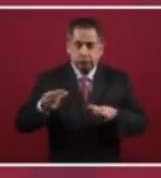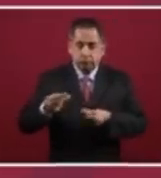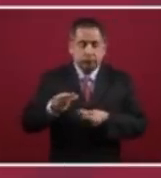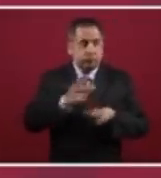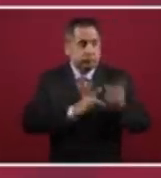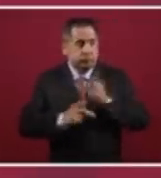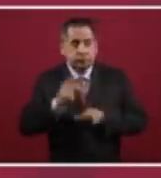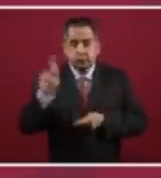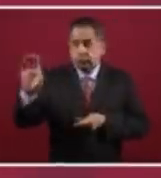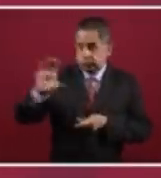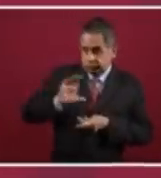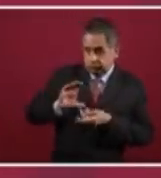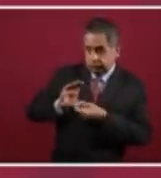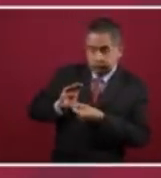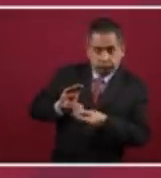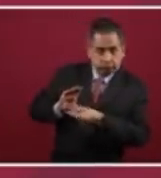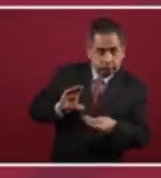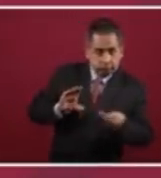deuda.